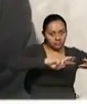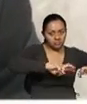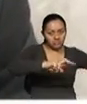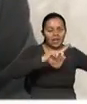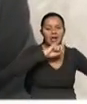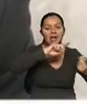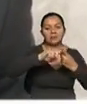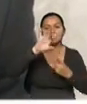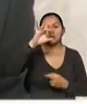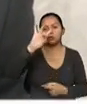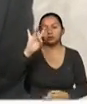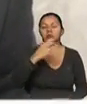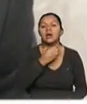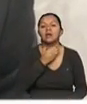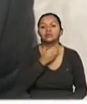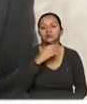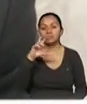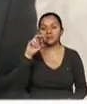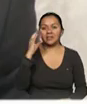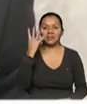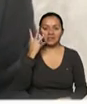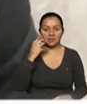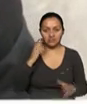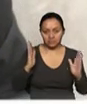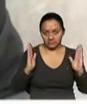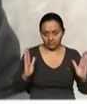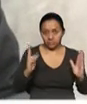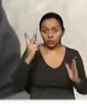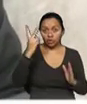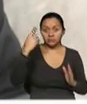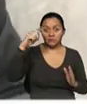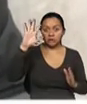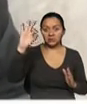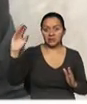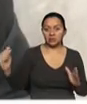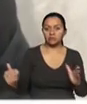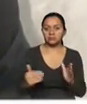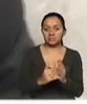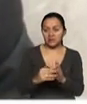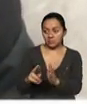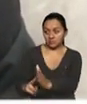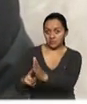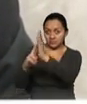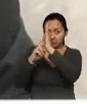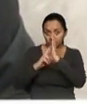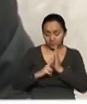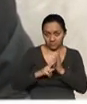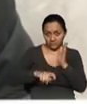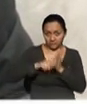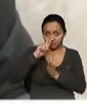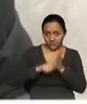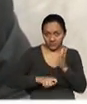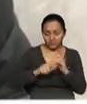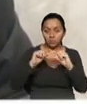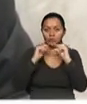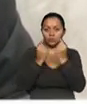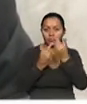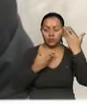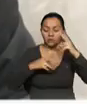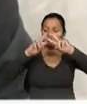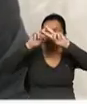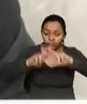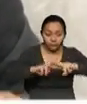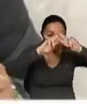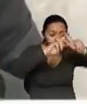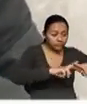agosto. Recibimos 2,5 millones de registros, 2,5 millones de firmas. Organizaciones políticas que no alcanzaron el